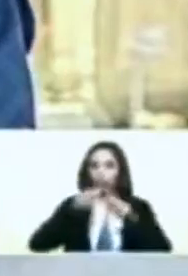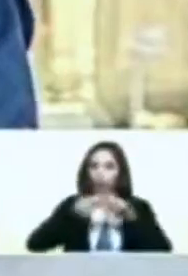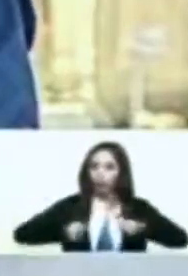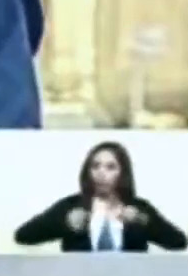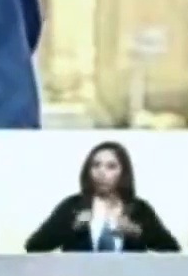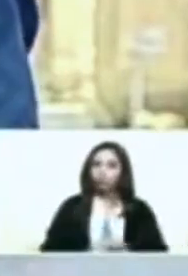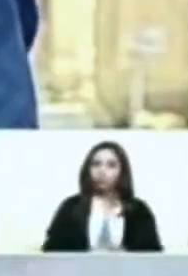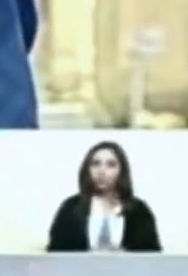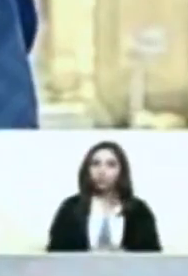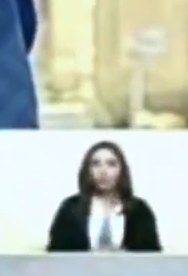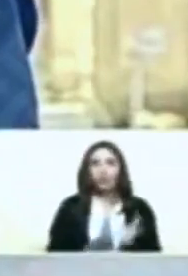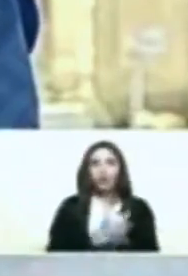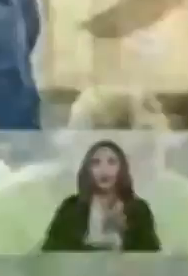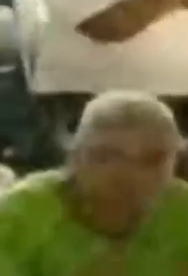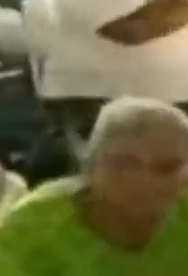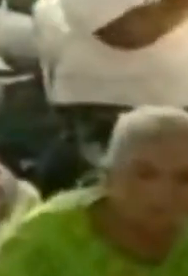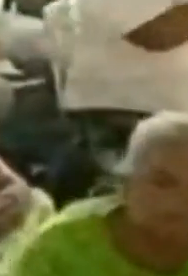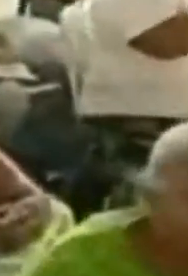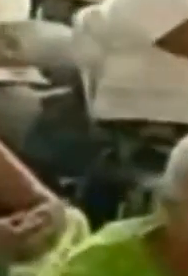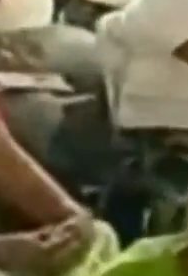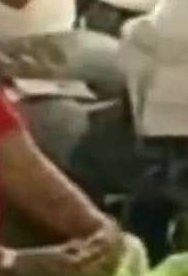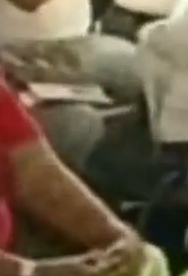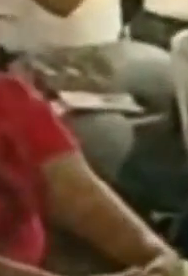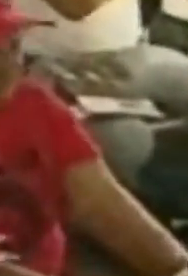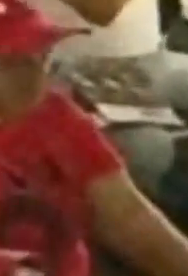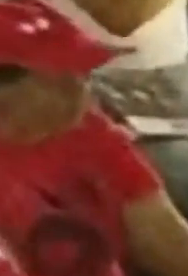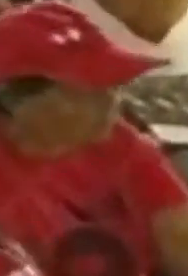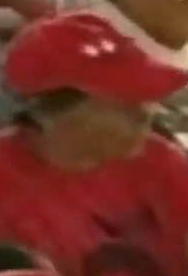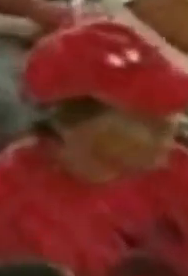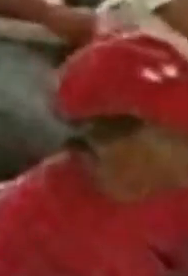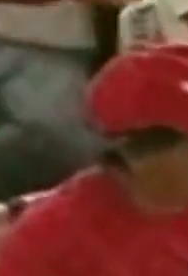se ha demostrado es que el camino no es el mercado capitalista.